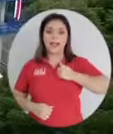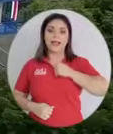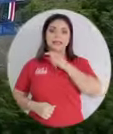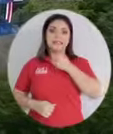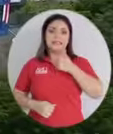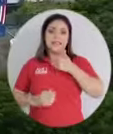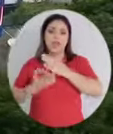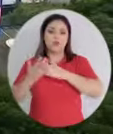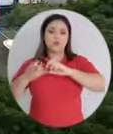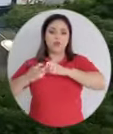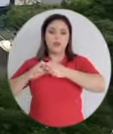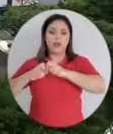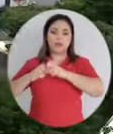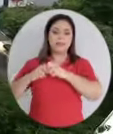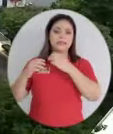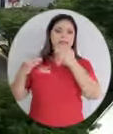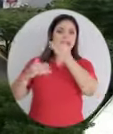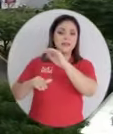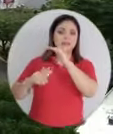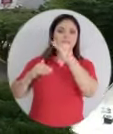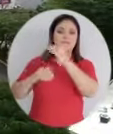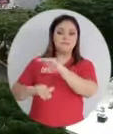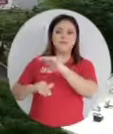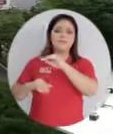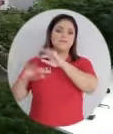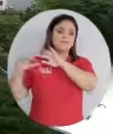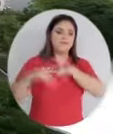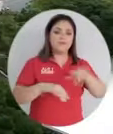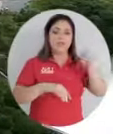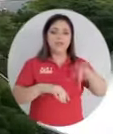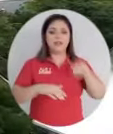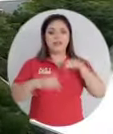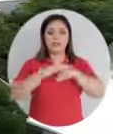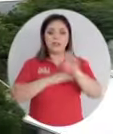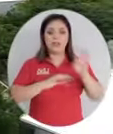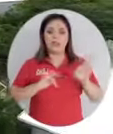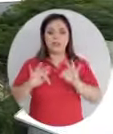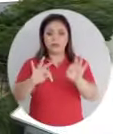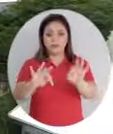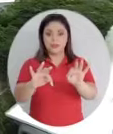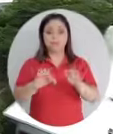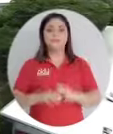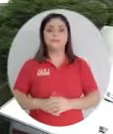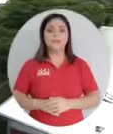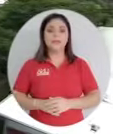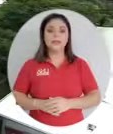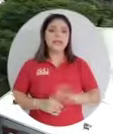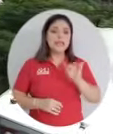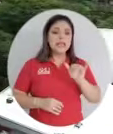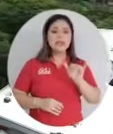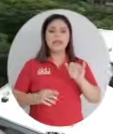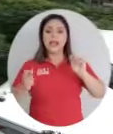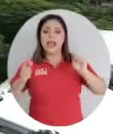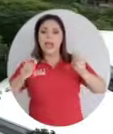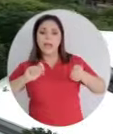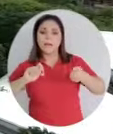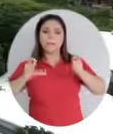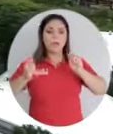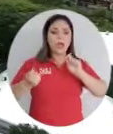¿verdad?, está teniendo algunos problemas que están limitando el acceso. Esa volatilidad en este momento de la